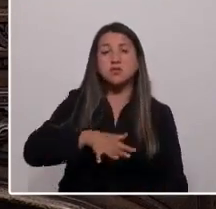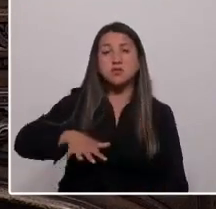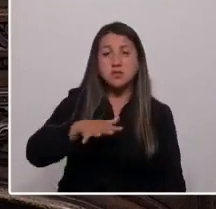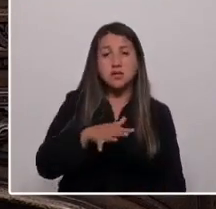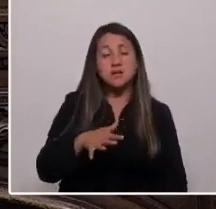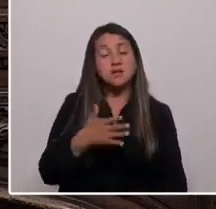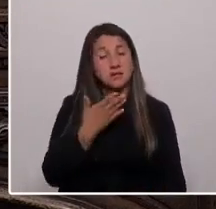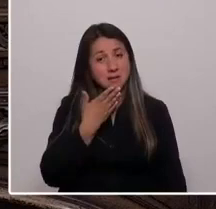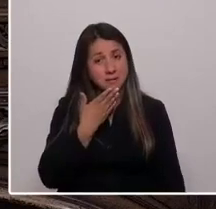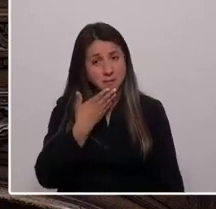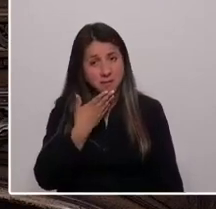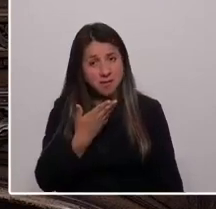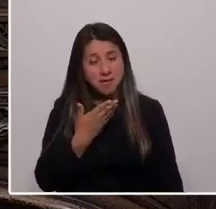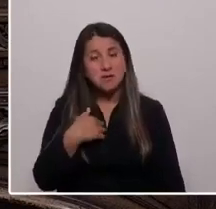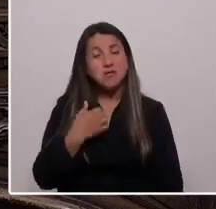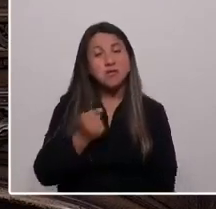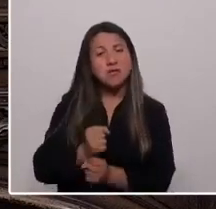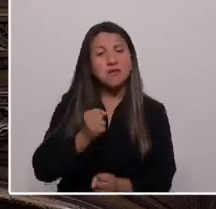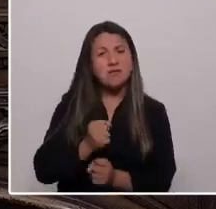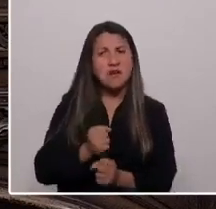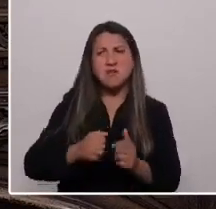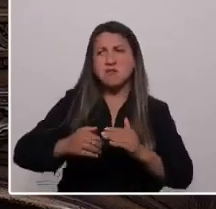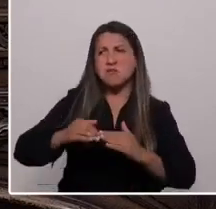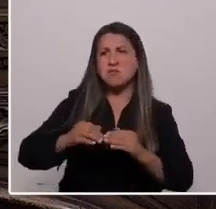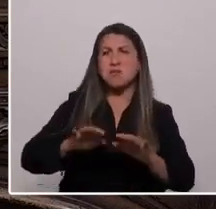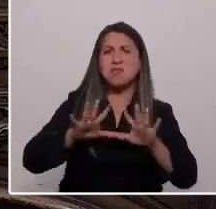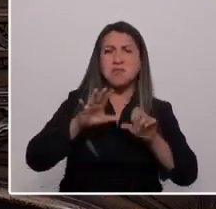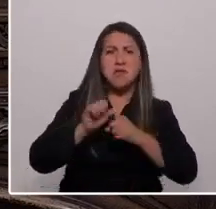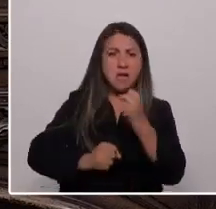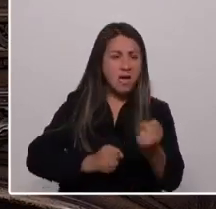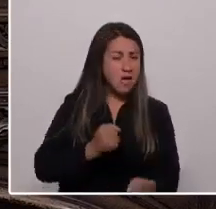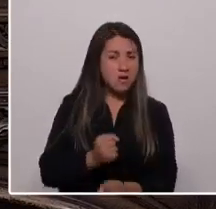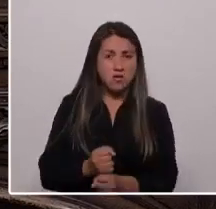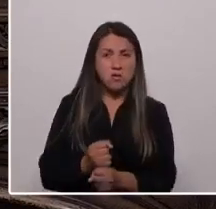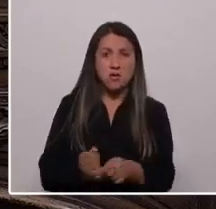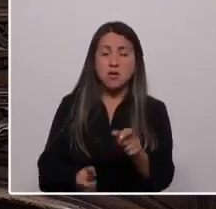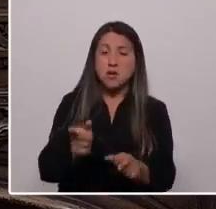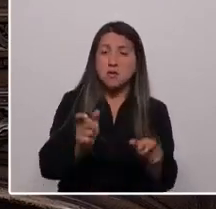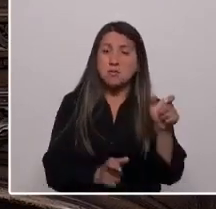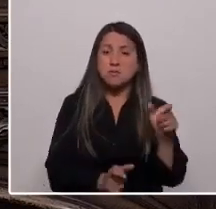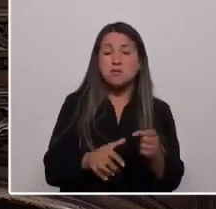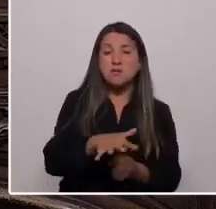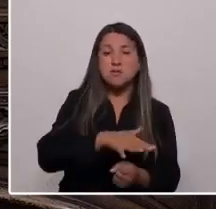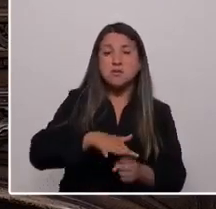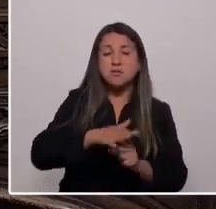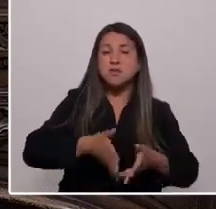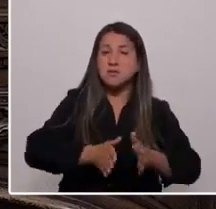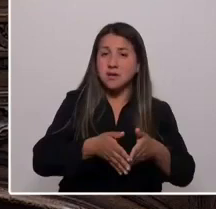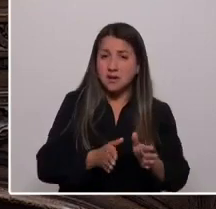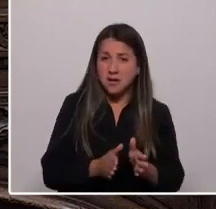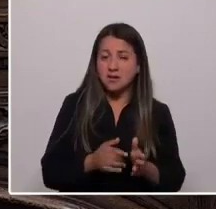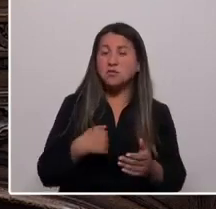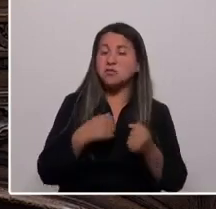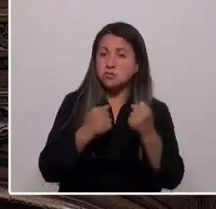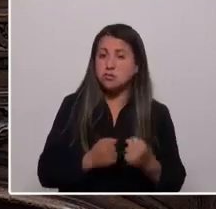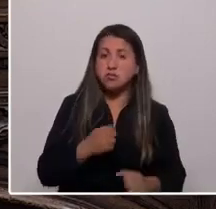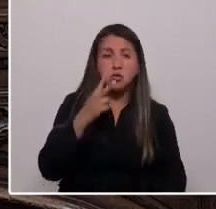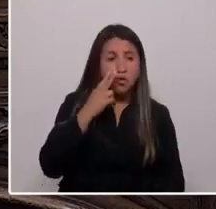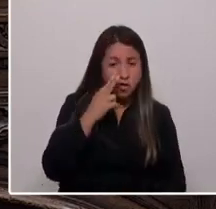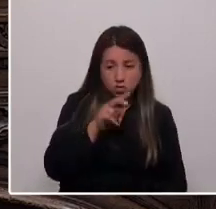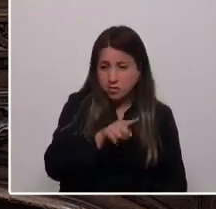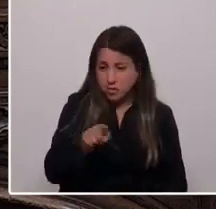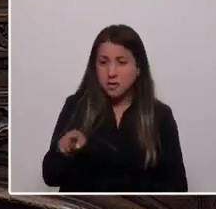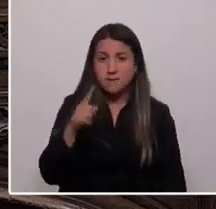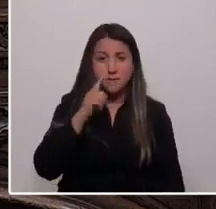porque trabajo hace más de una con personas en situación de calle he podido conocer una de las dimensiones más